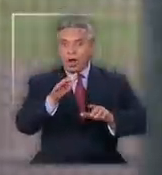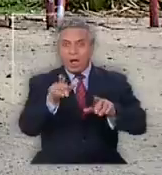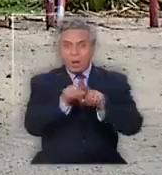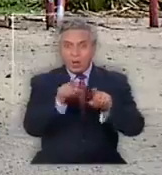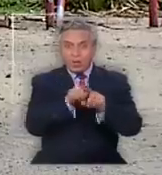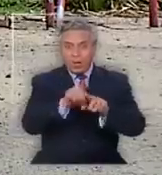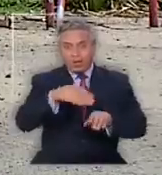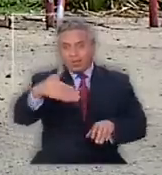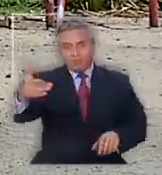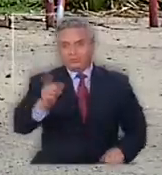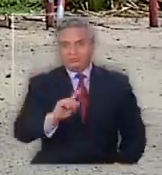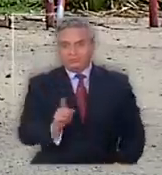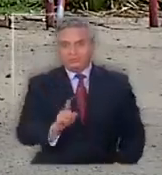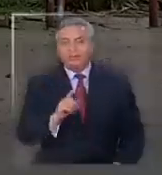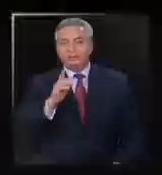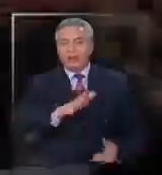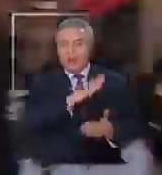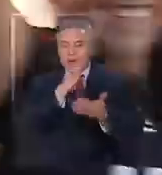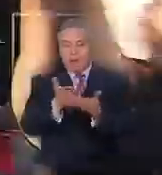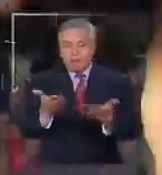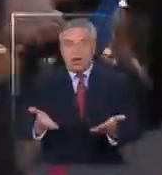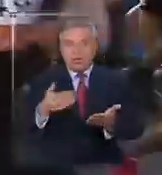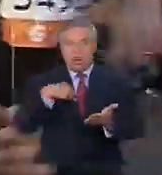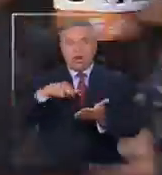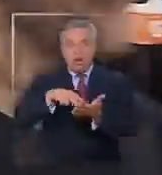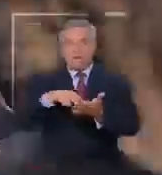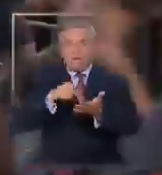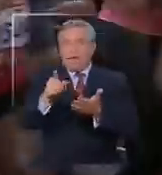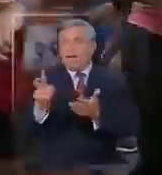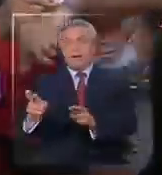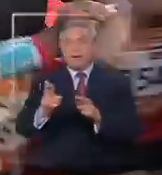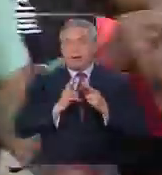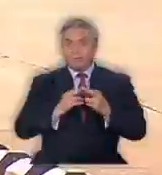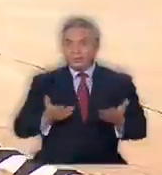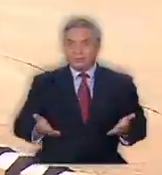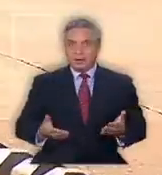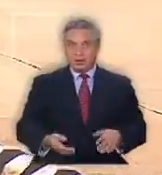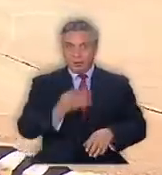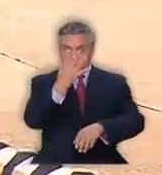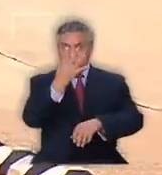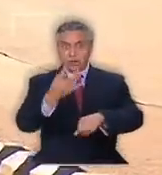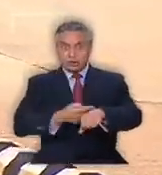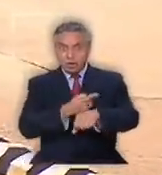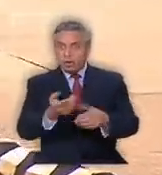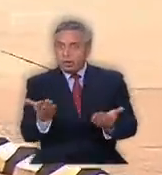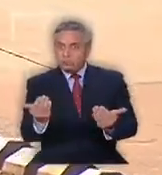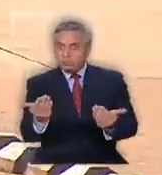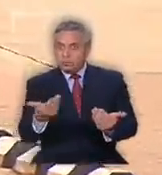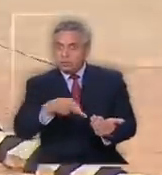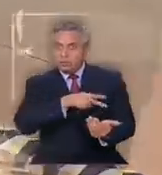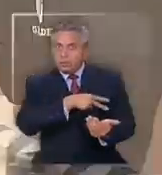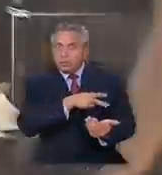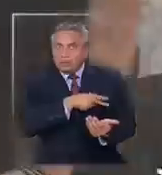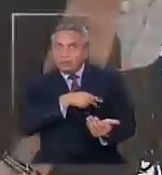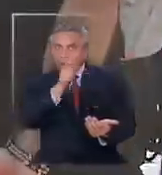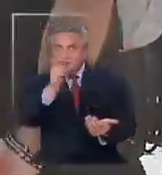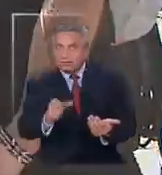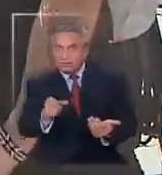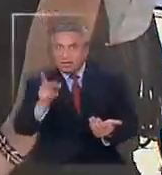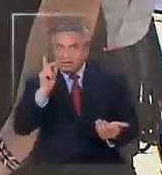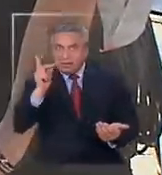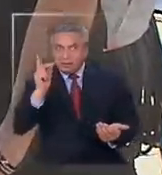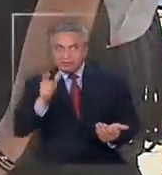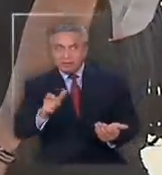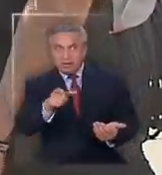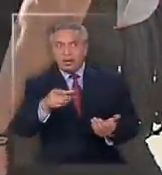Y hasta el día de hoy estoy esperando una respuesta. Sorpresas de una jornada en que tras 4 horas esperando premiación, a un competidor discapacitado le